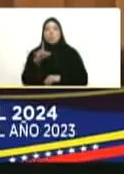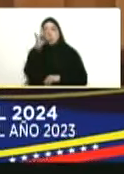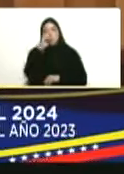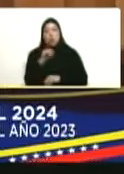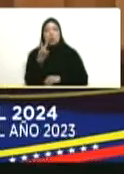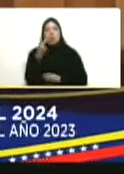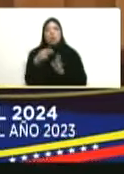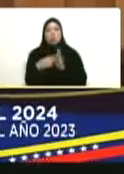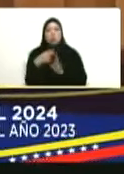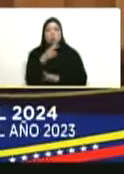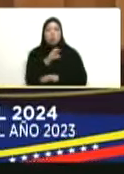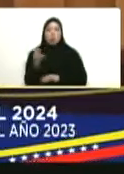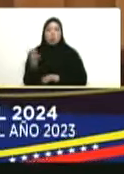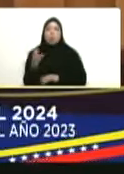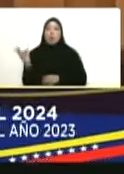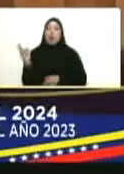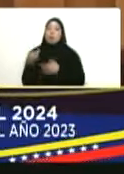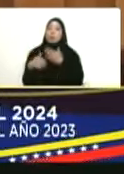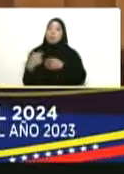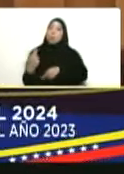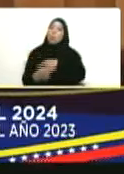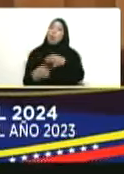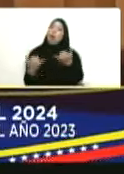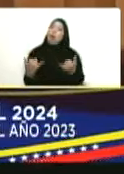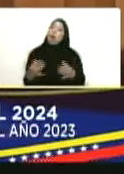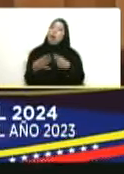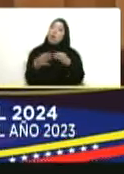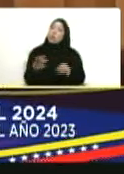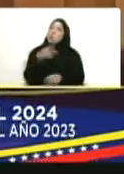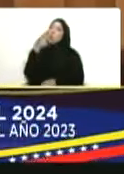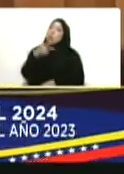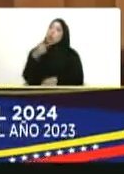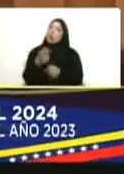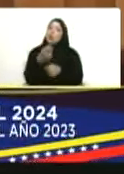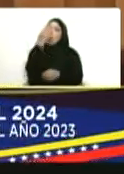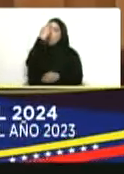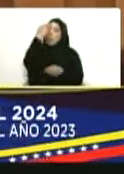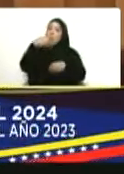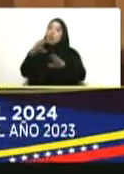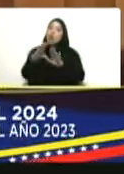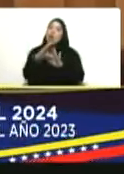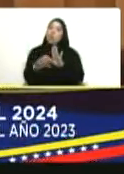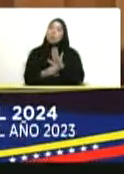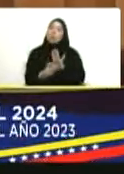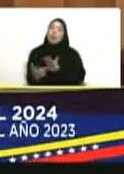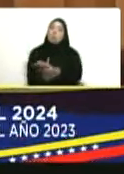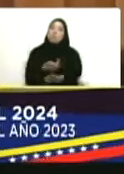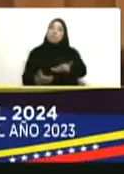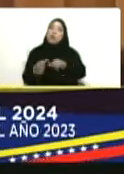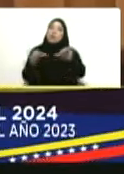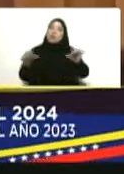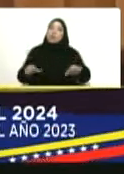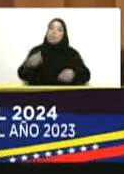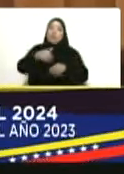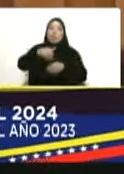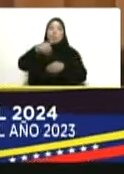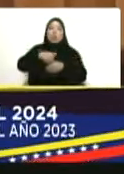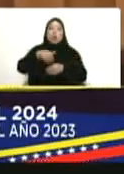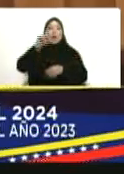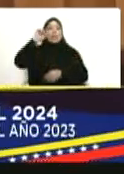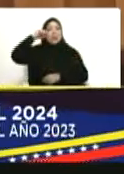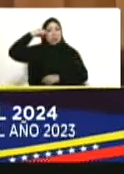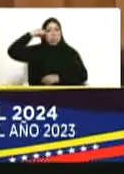2000, cuando vino la relegitimación de todos los poderes de acuerdo a la Constitución, sabotearon el sistema electoral, ¿se